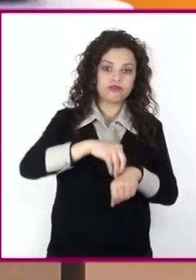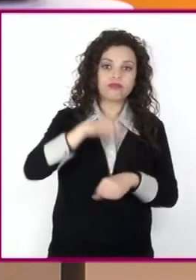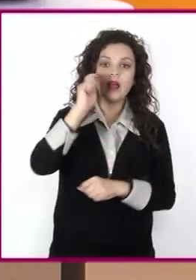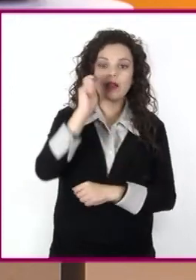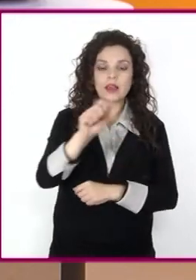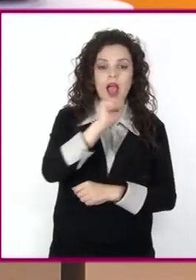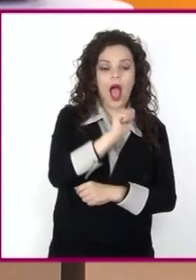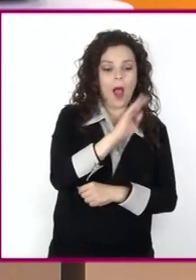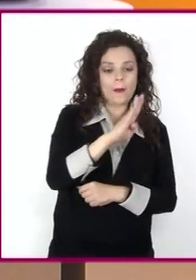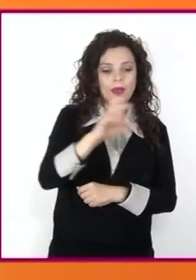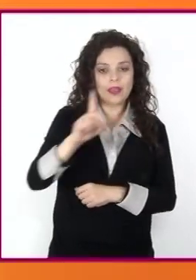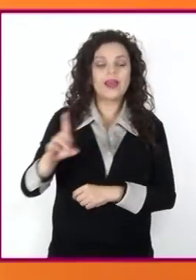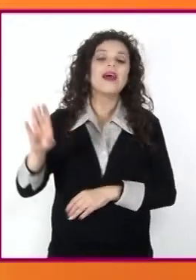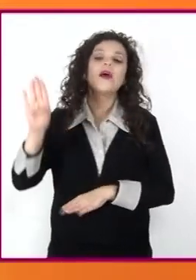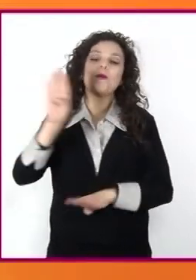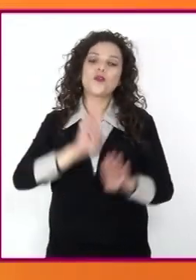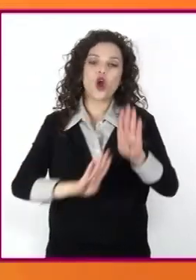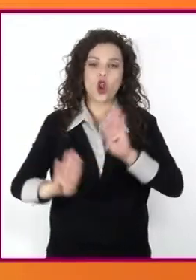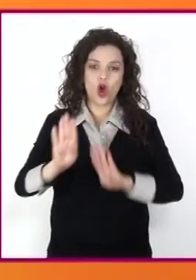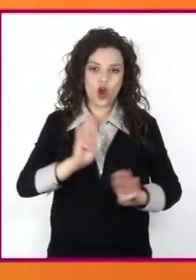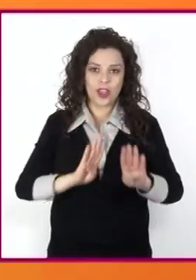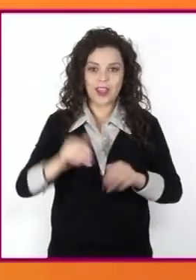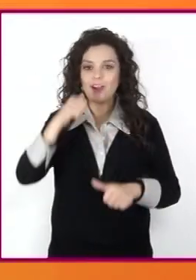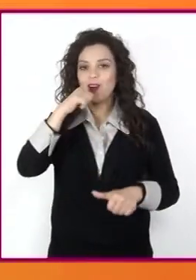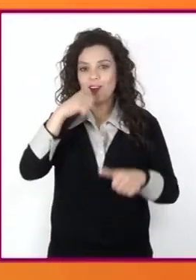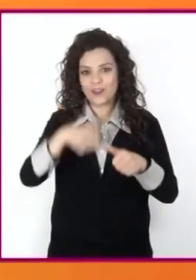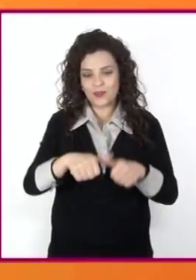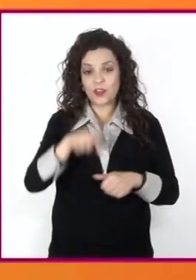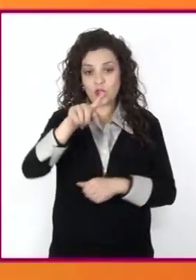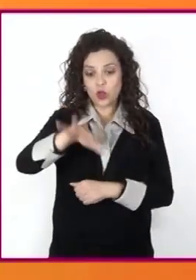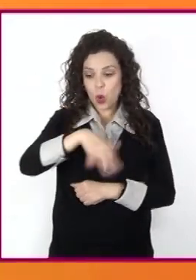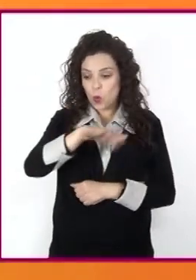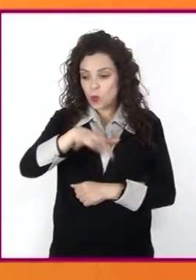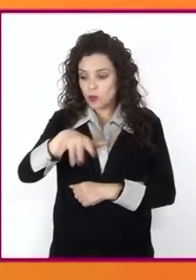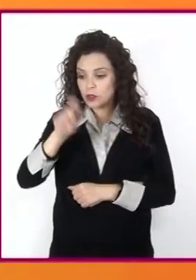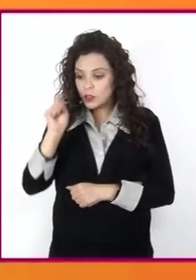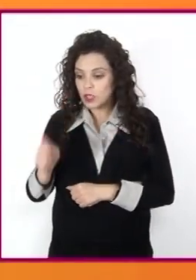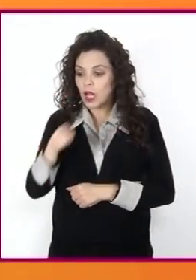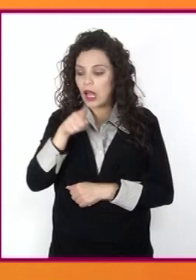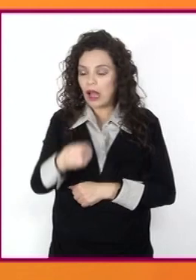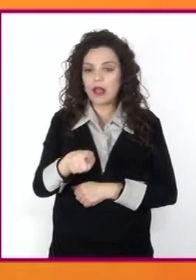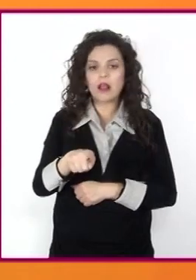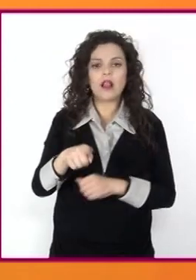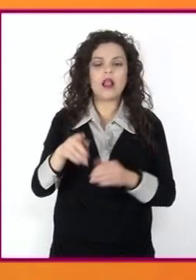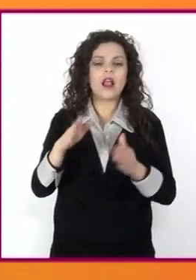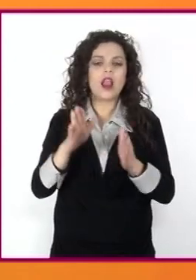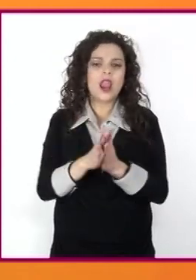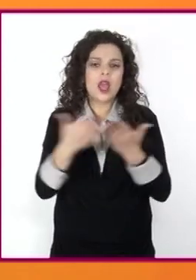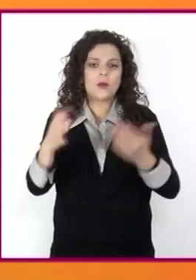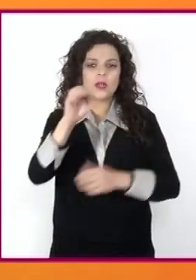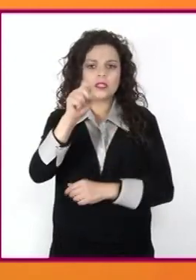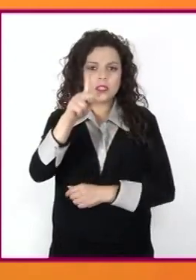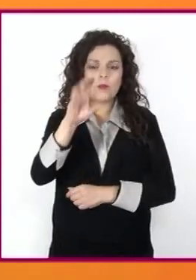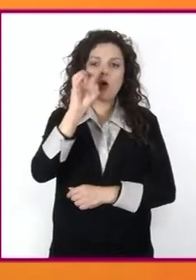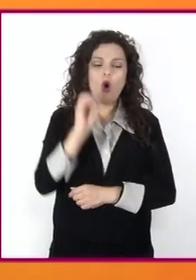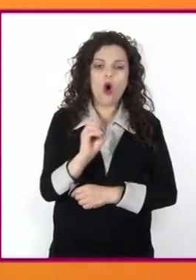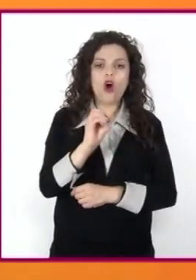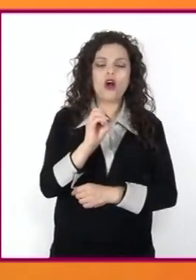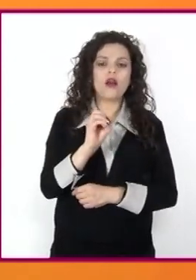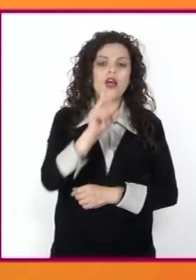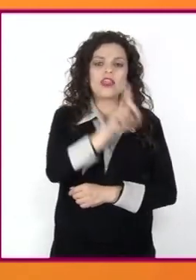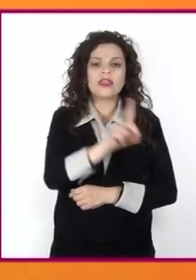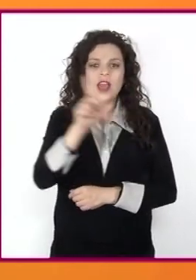biológico. Busquen la definición en su libro de texto, en un diccionario o en internet.